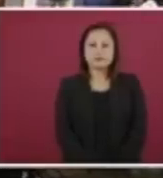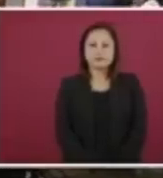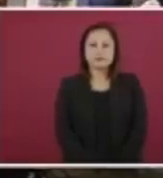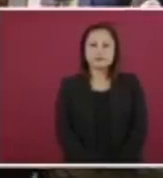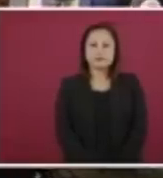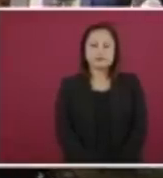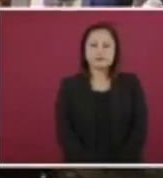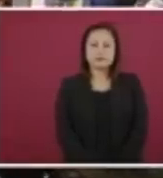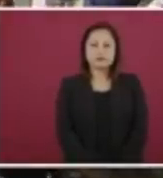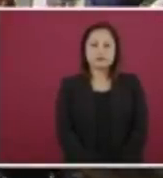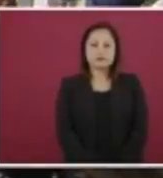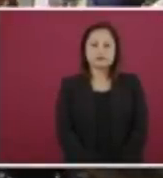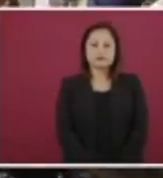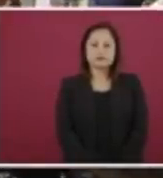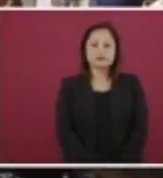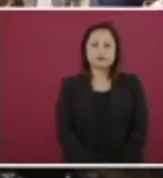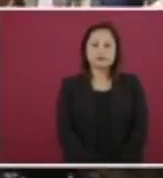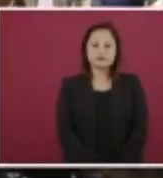Nos vamos